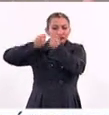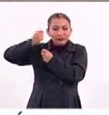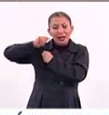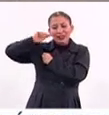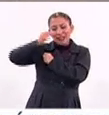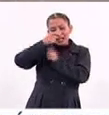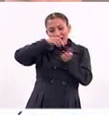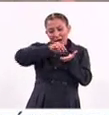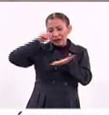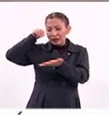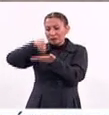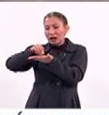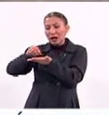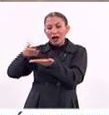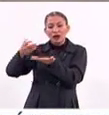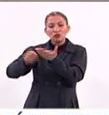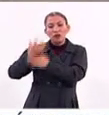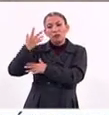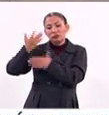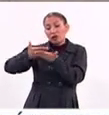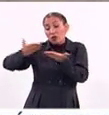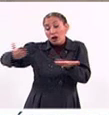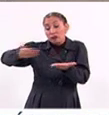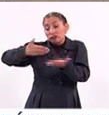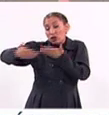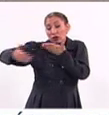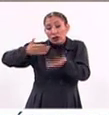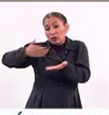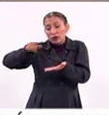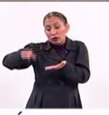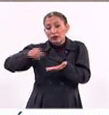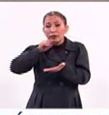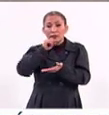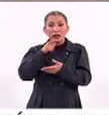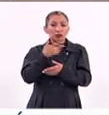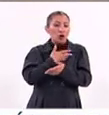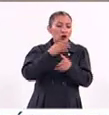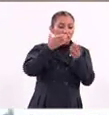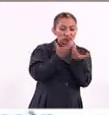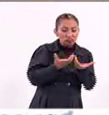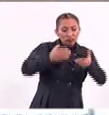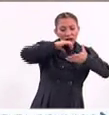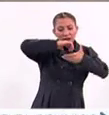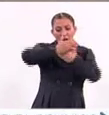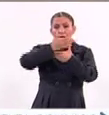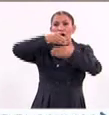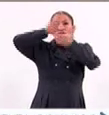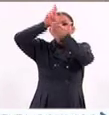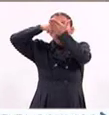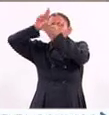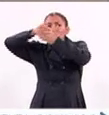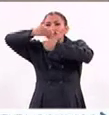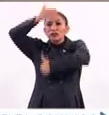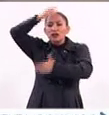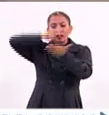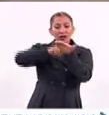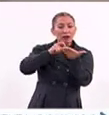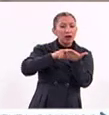la técnica, para incorporarla en el presente, ¿no? Y así también he hecho cerámica, he hecho murales, grabados, he